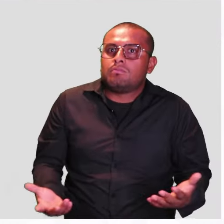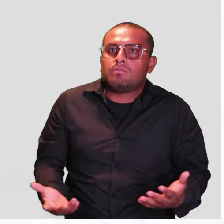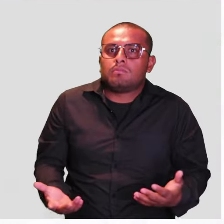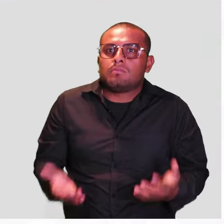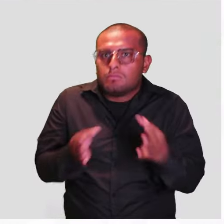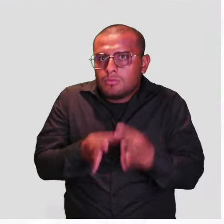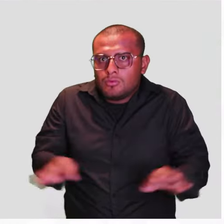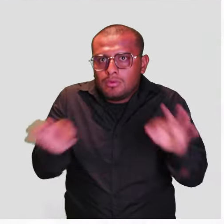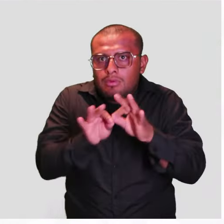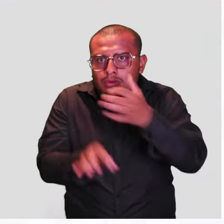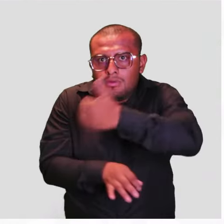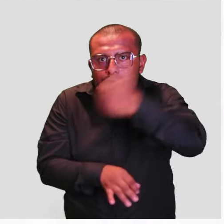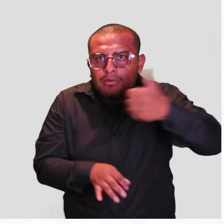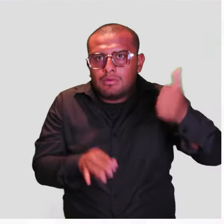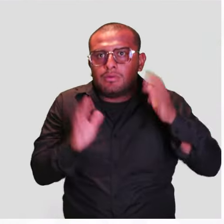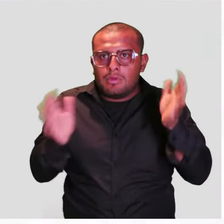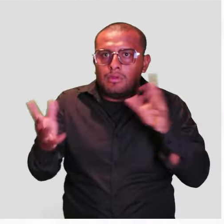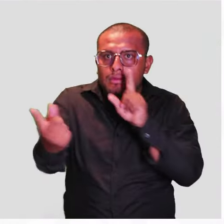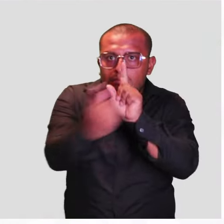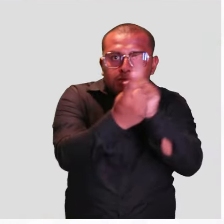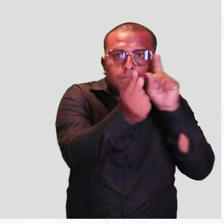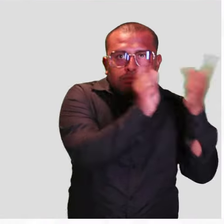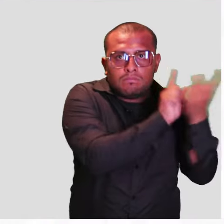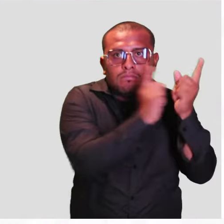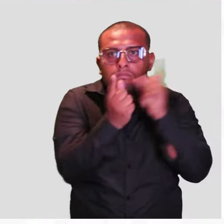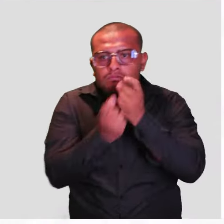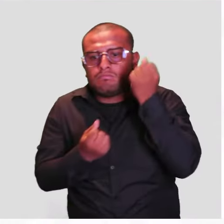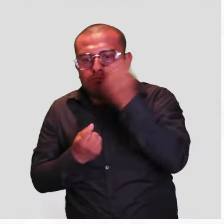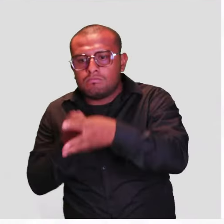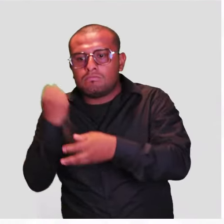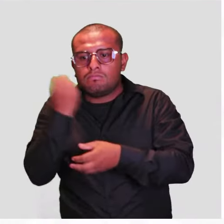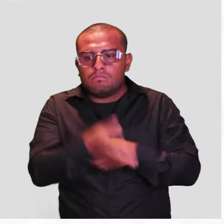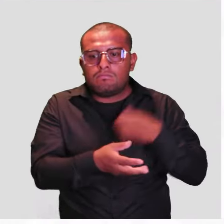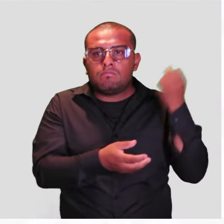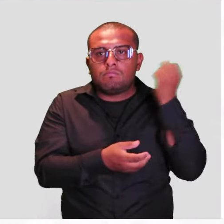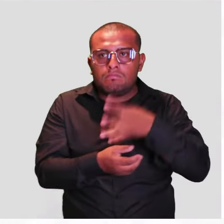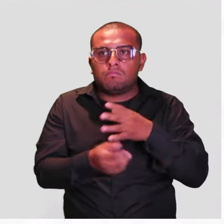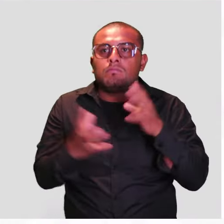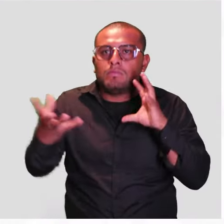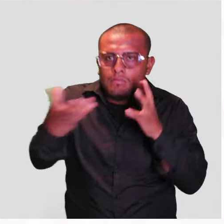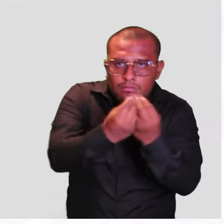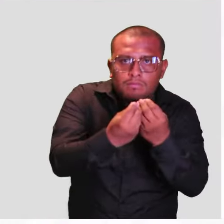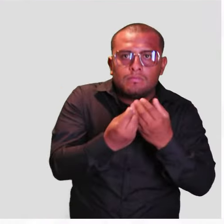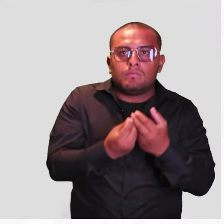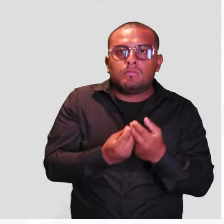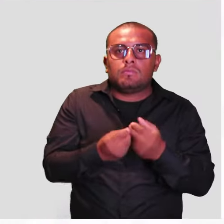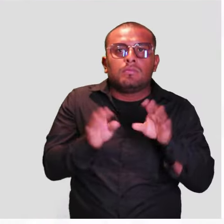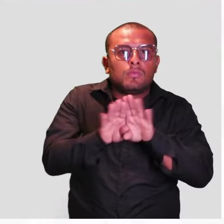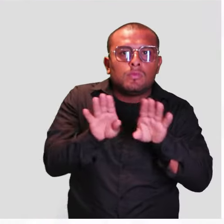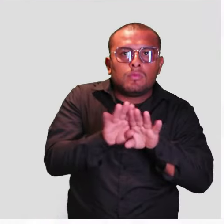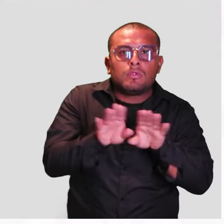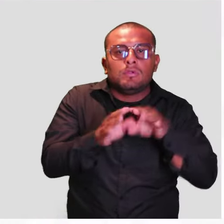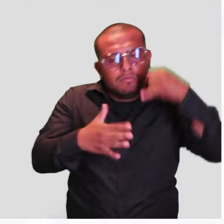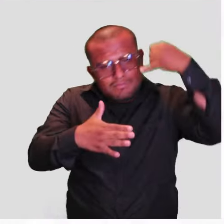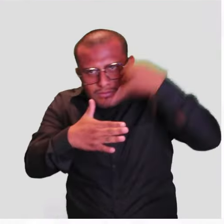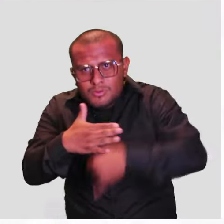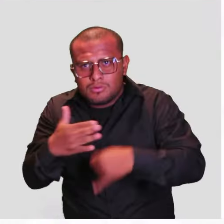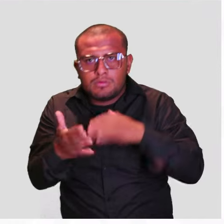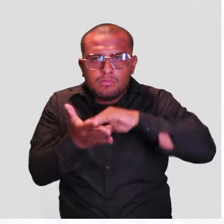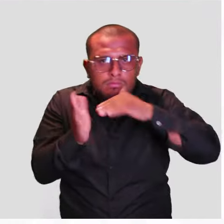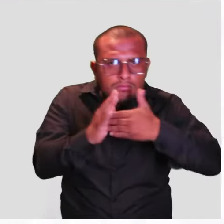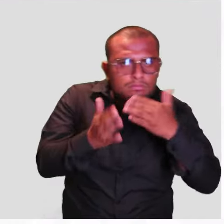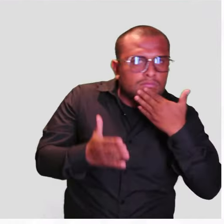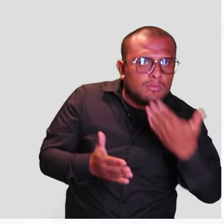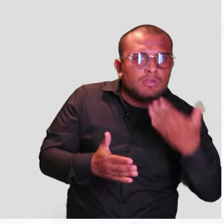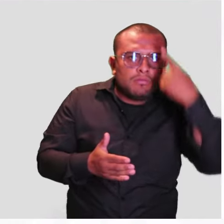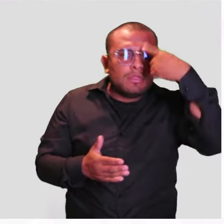importante acercar esto a las comunidades, de qué forma tendrían que profundizar en la estrategia